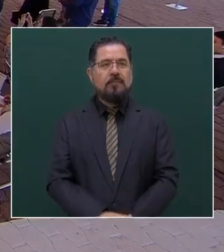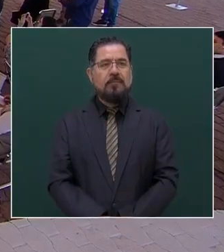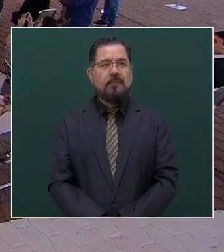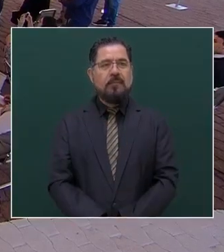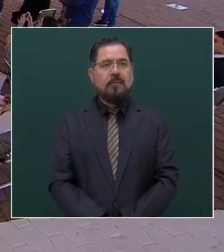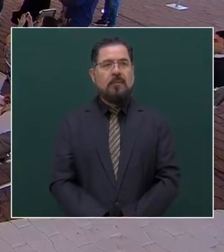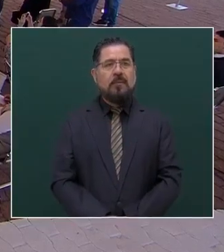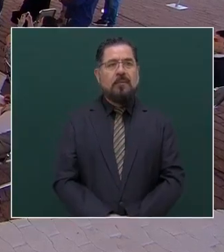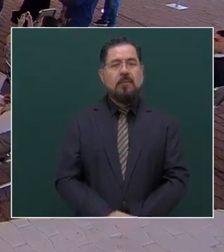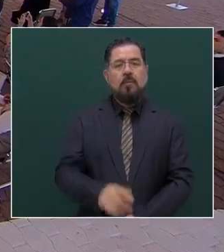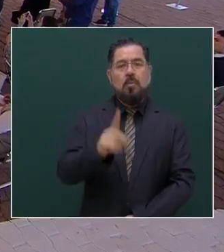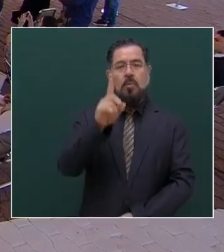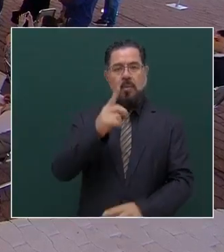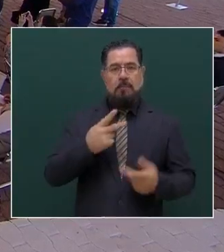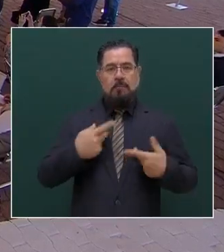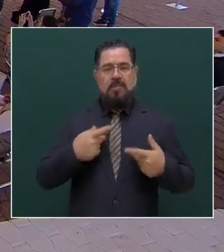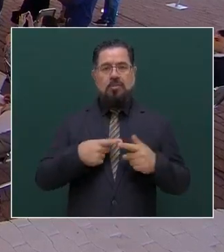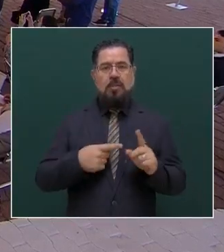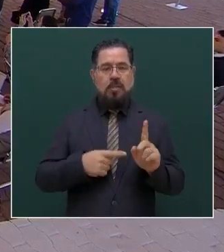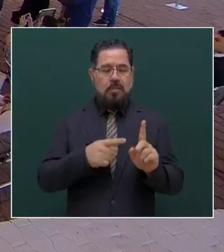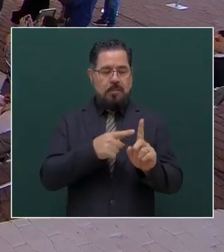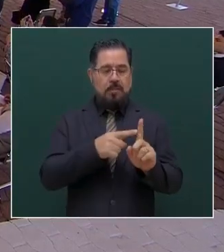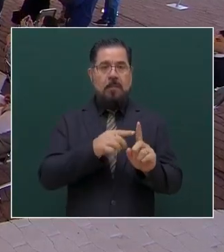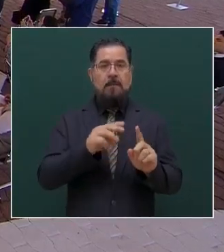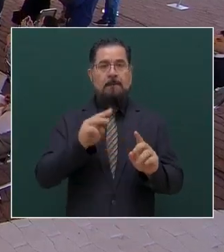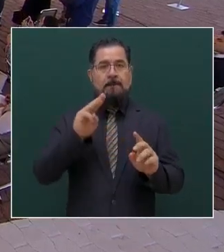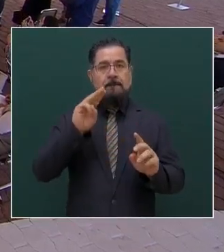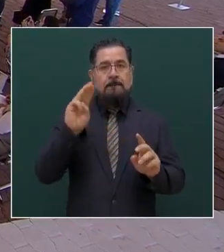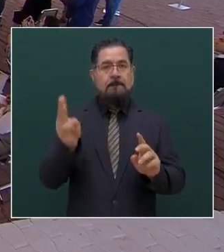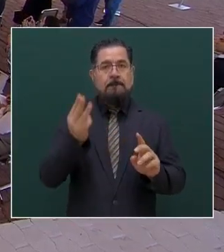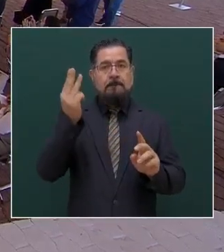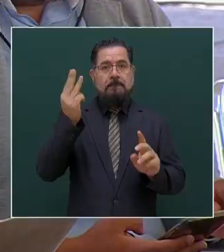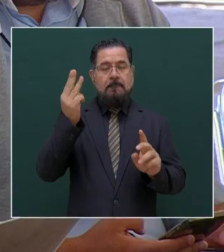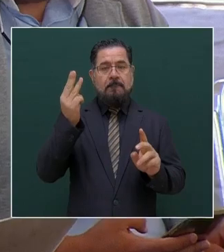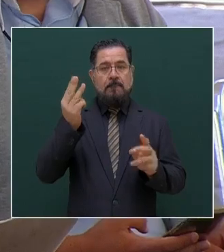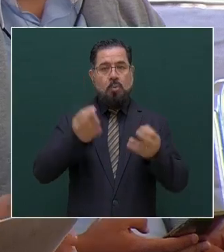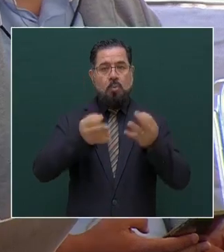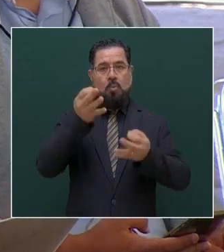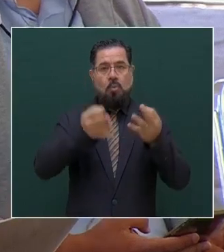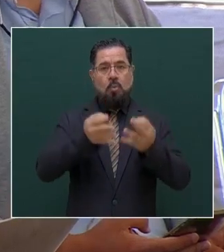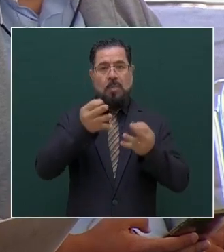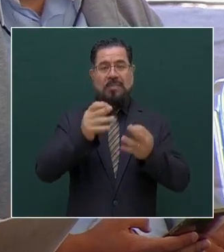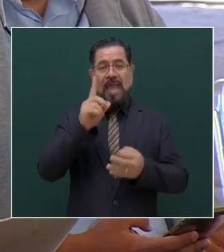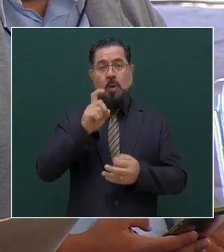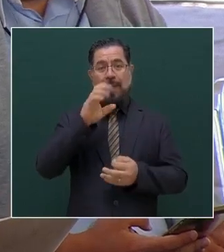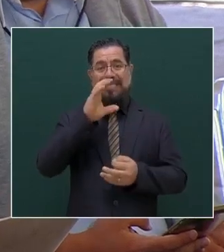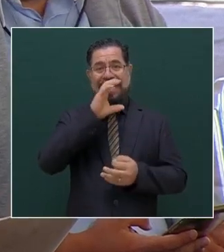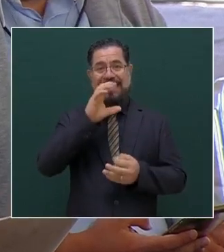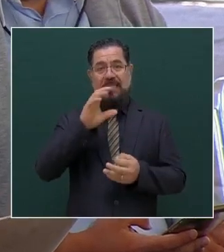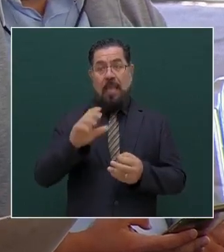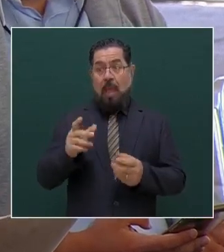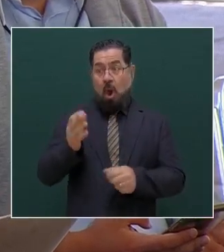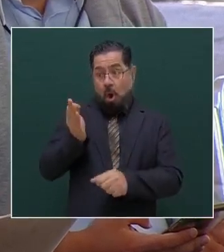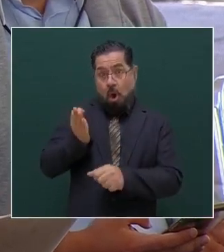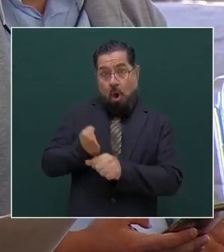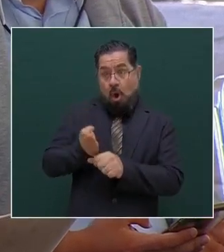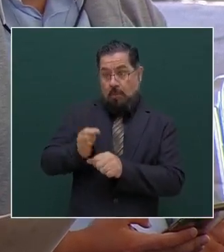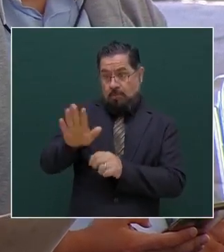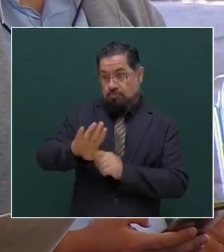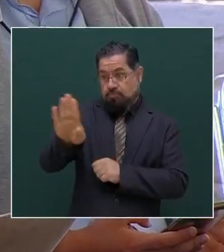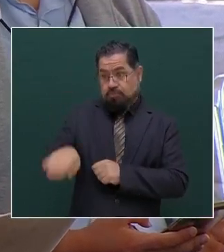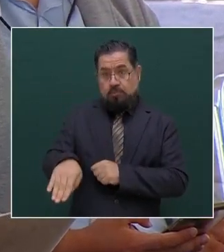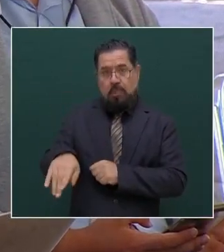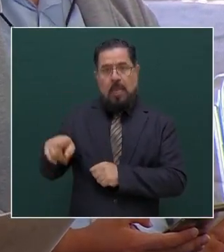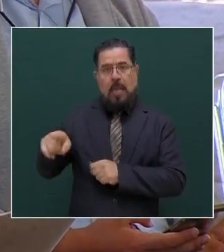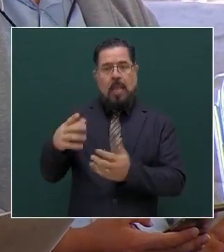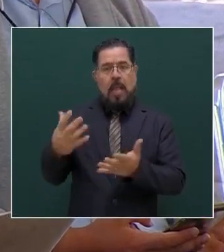Sí, fue hallado sin vida, presidente, el magistrado electoral de Aguascalientes. Ganó muchos litigios en derechos políticos